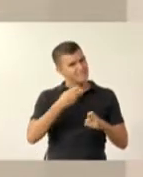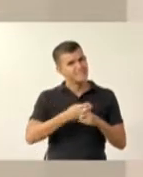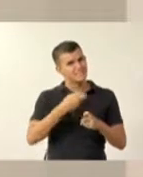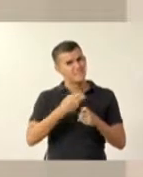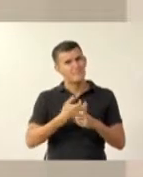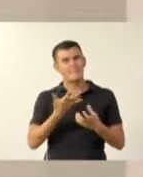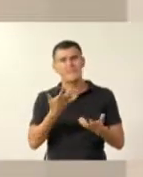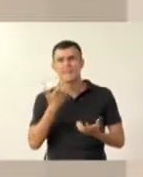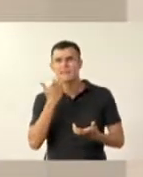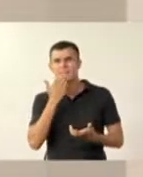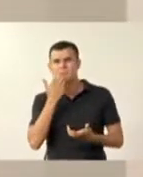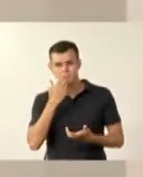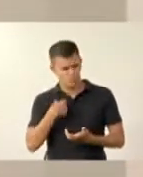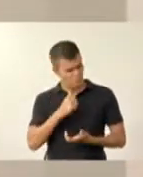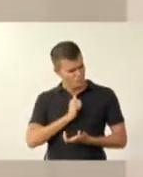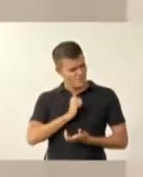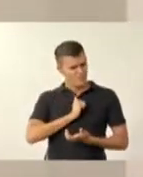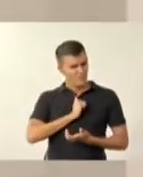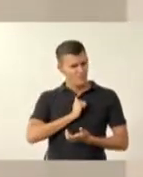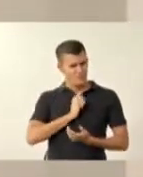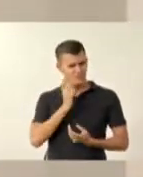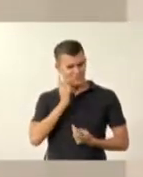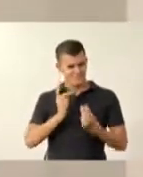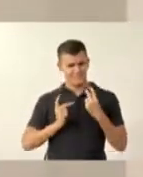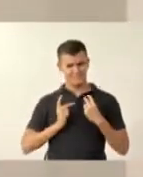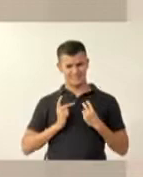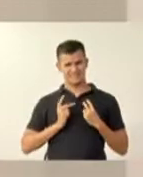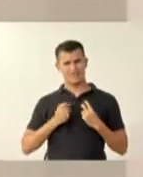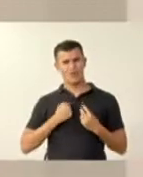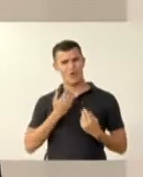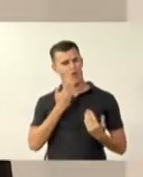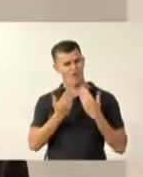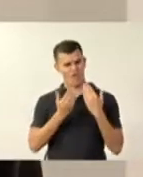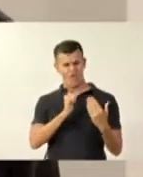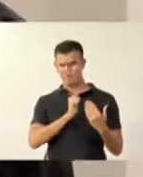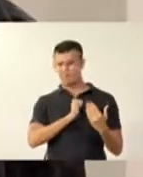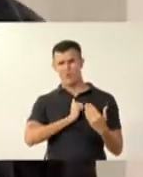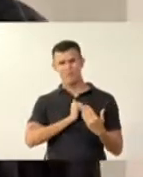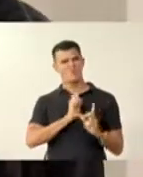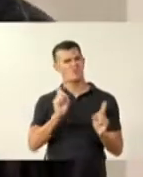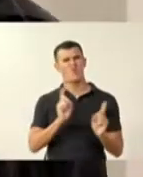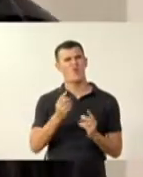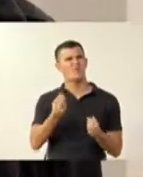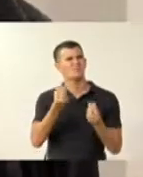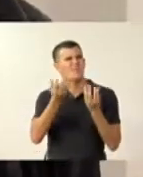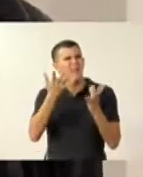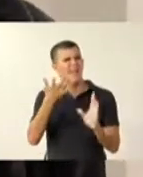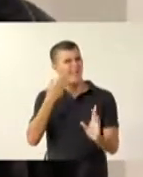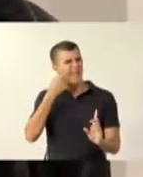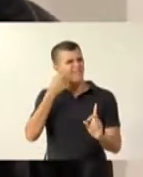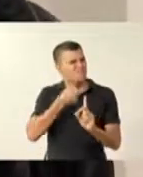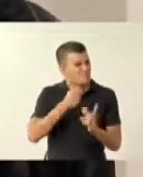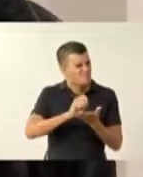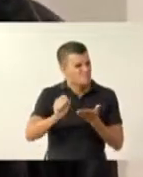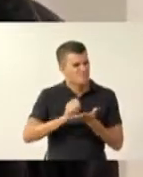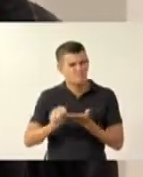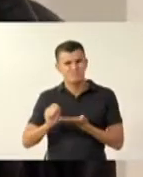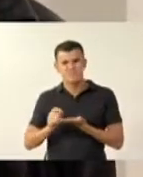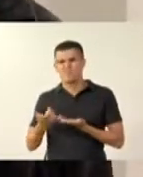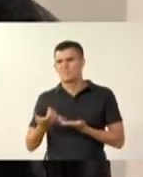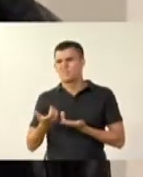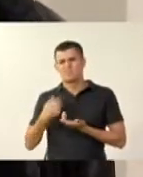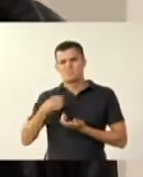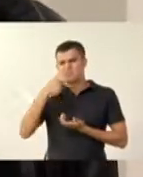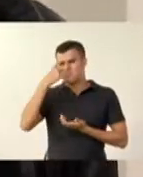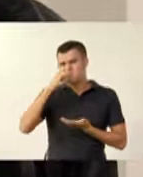tiene es uno mismo, es la sensación de que no va a funcionar, de que para qué hace otro libro, de que a